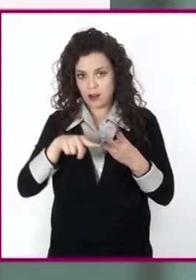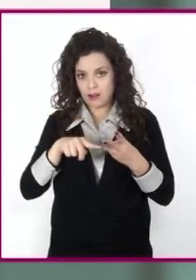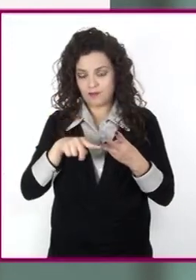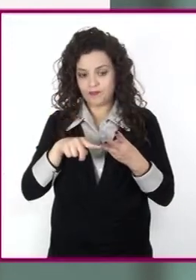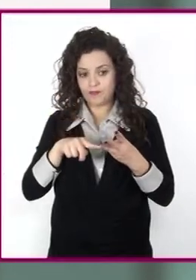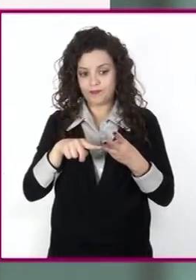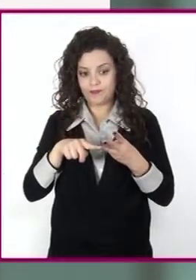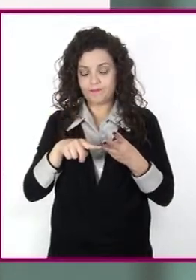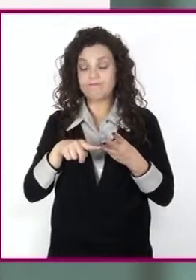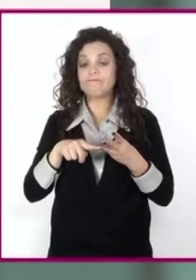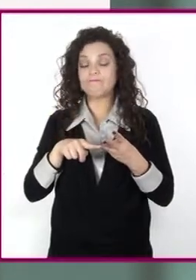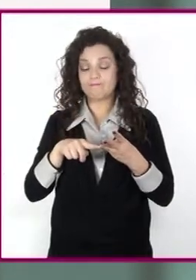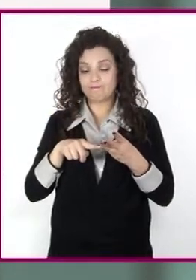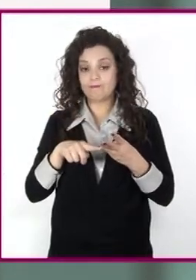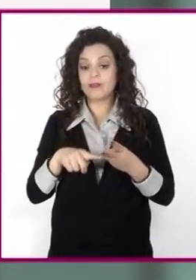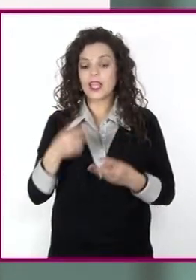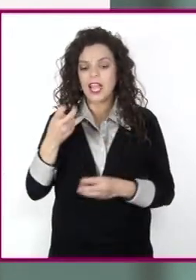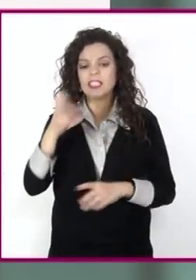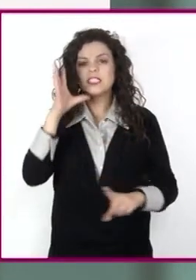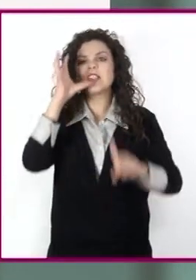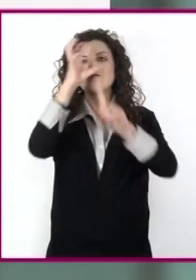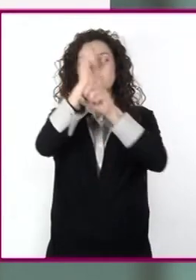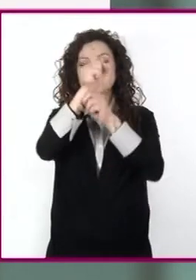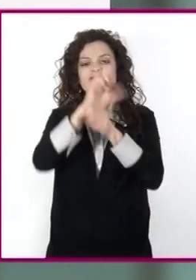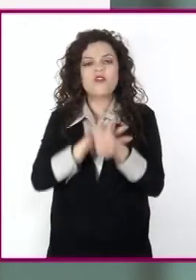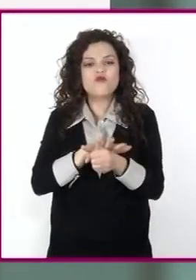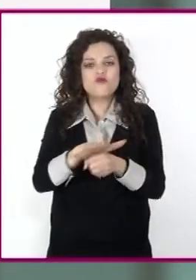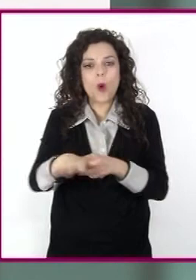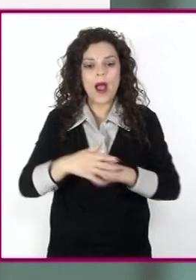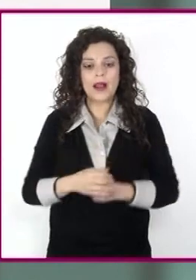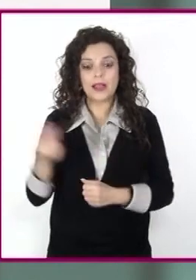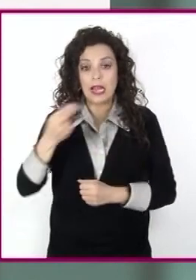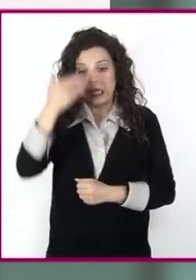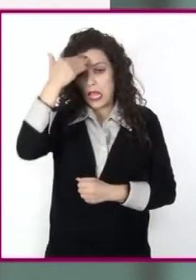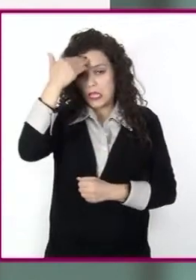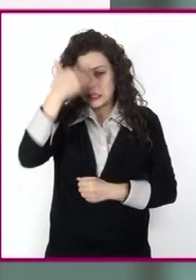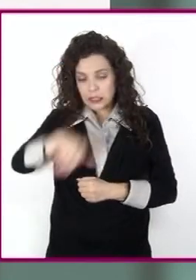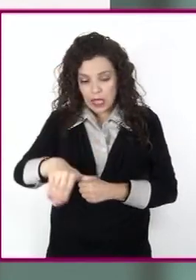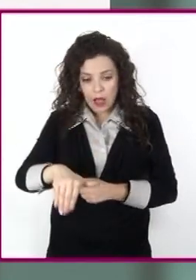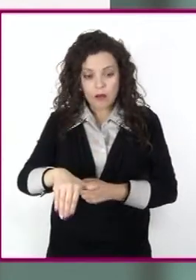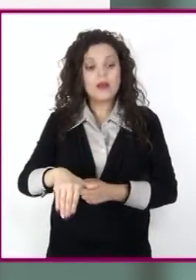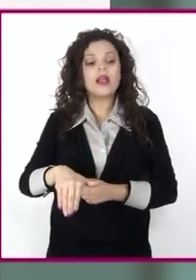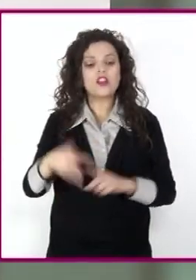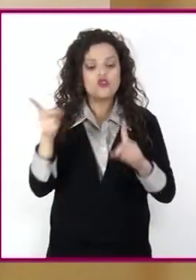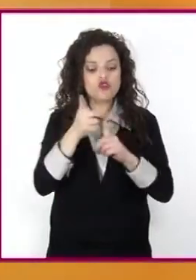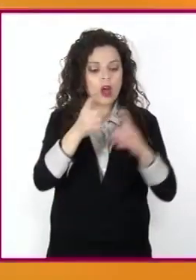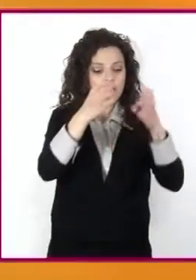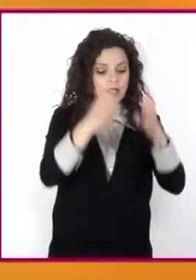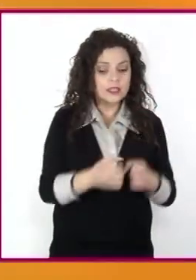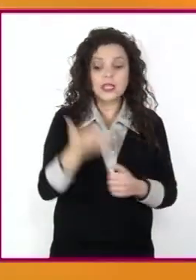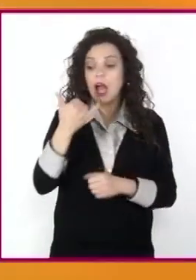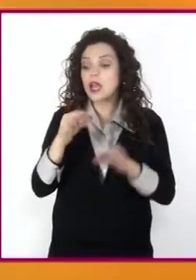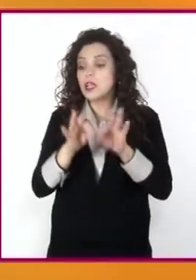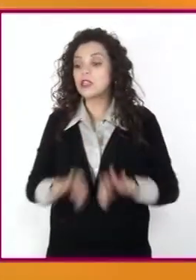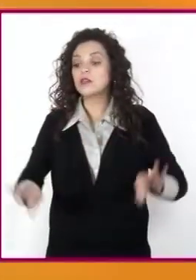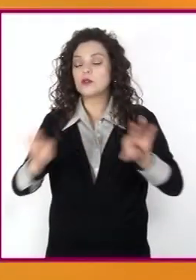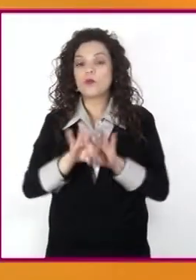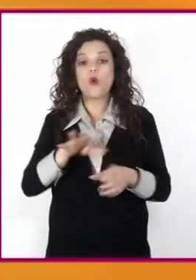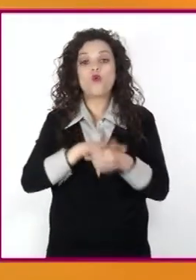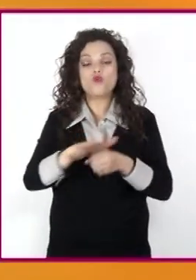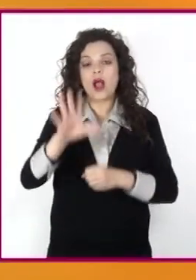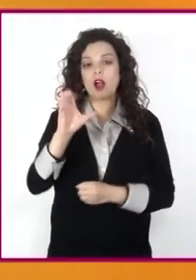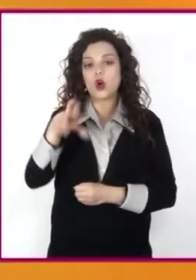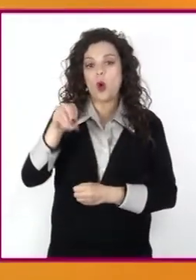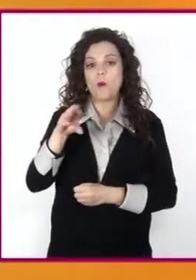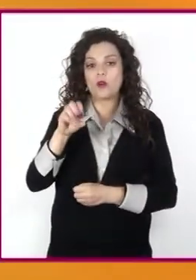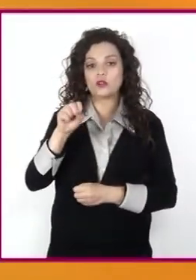ocasión nuestro propósito será reconocer la ubicación e importancia de los cromosomas a través de las actividades